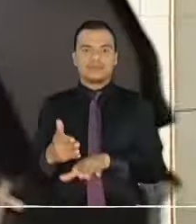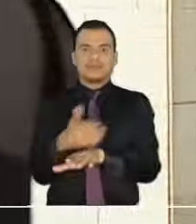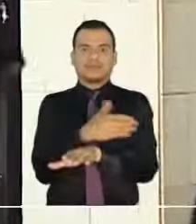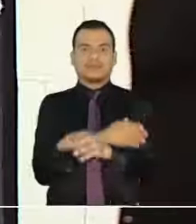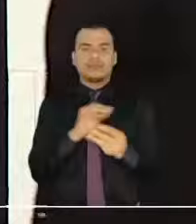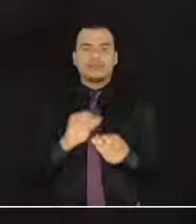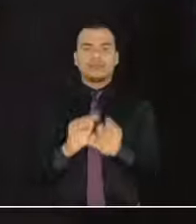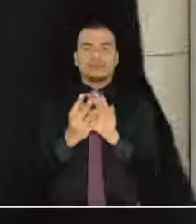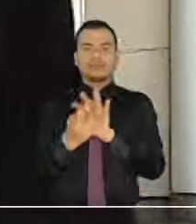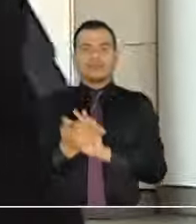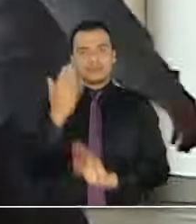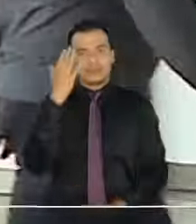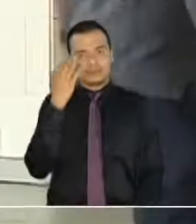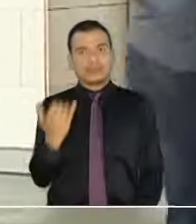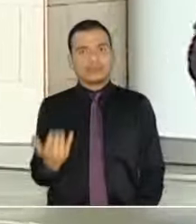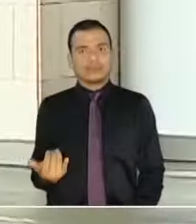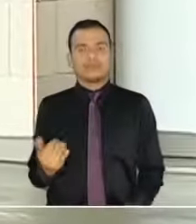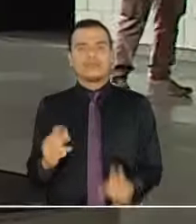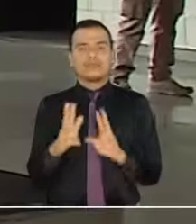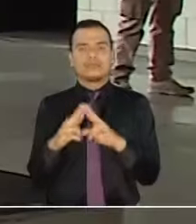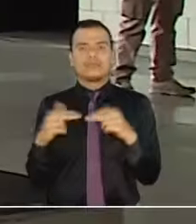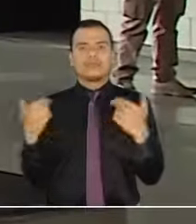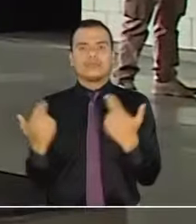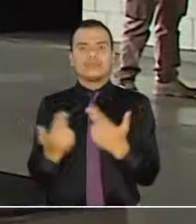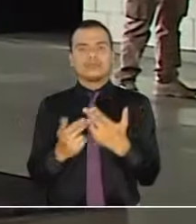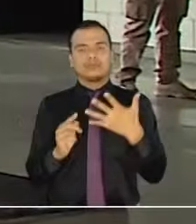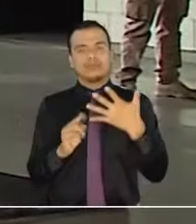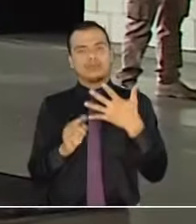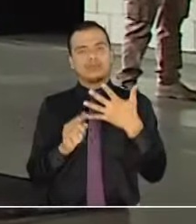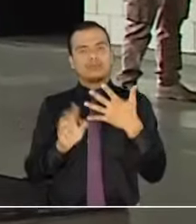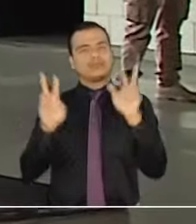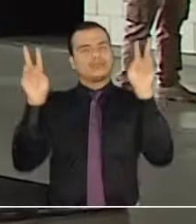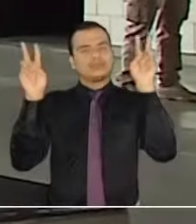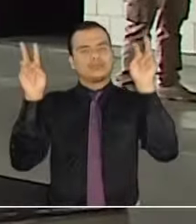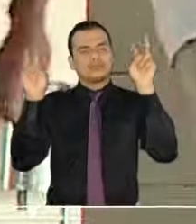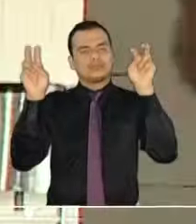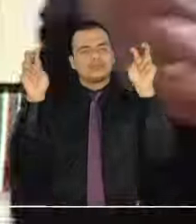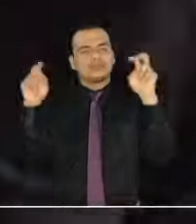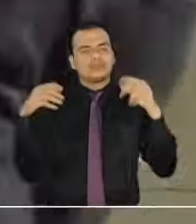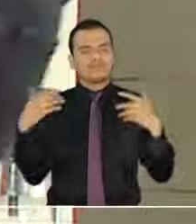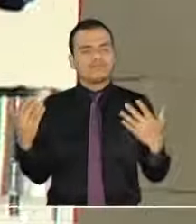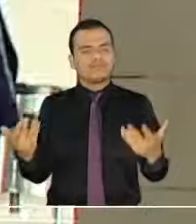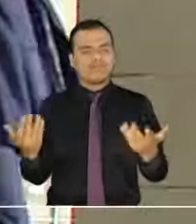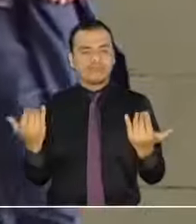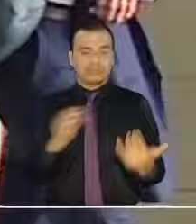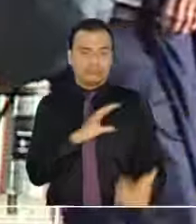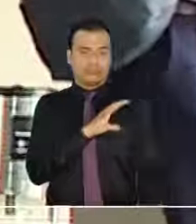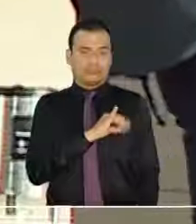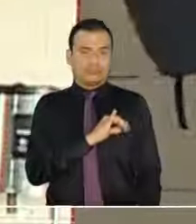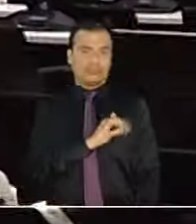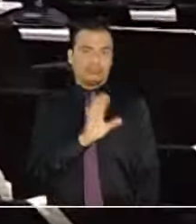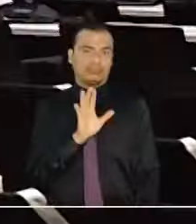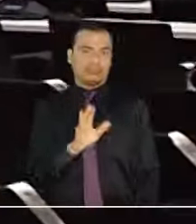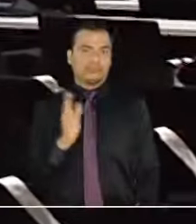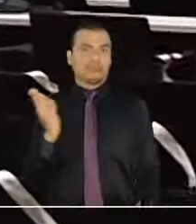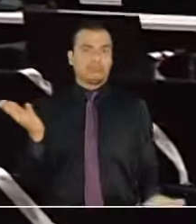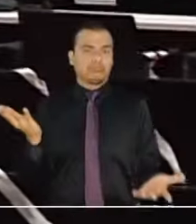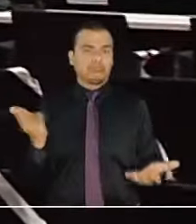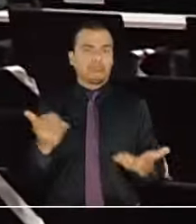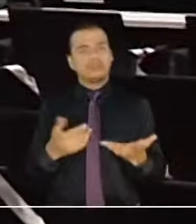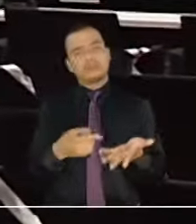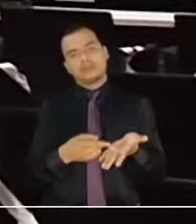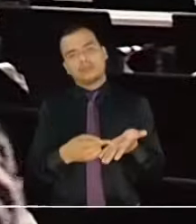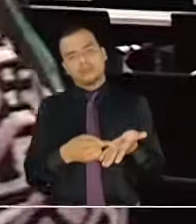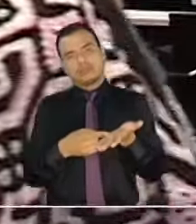órgano subsidiario sobre la aplicación que se celebra aquí en la capital del Valle del Cauca. Inició el pasado 16 de octubre y